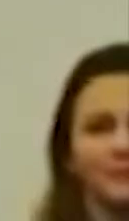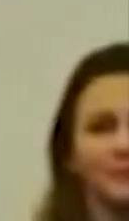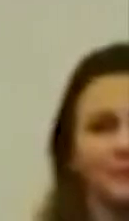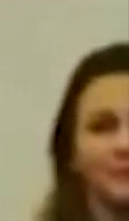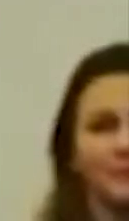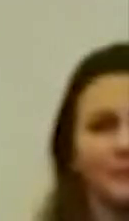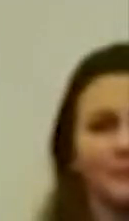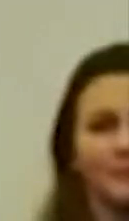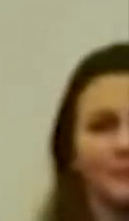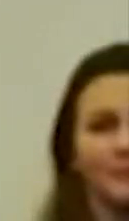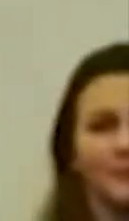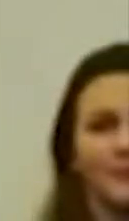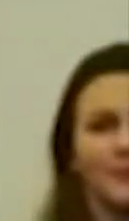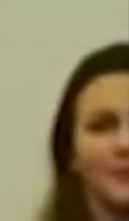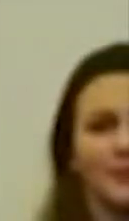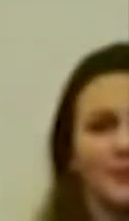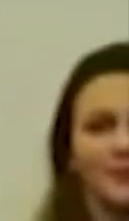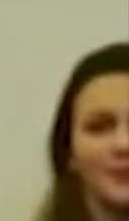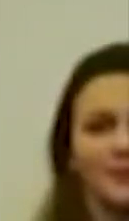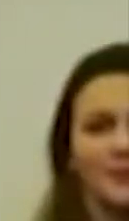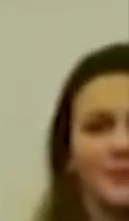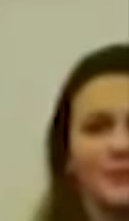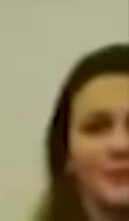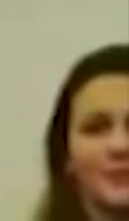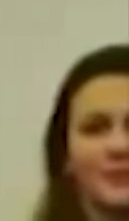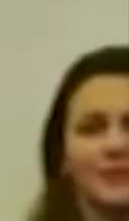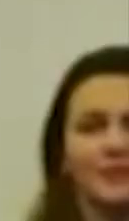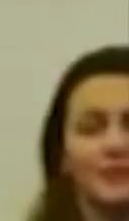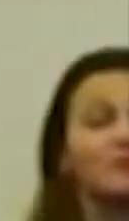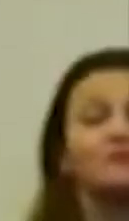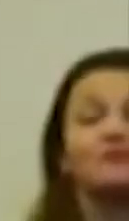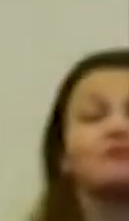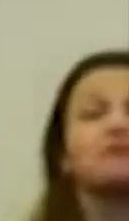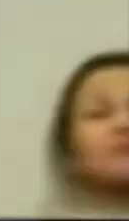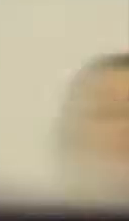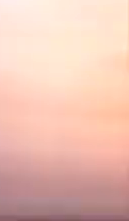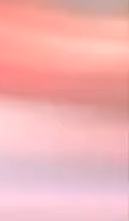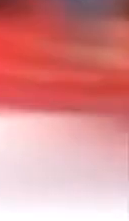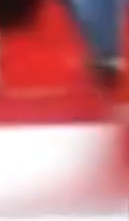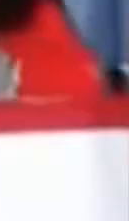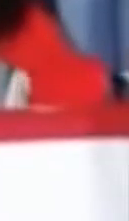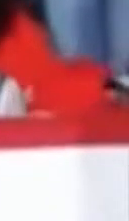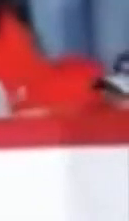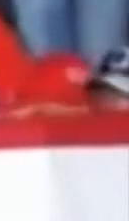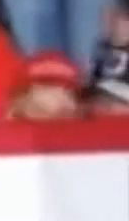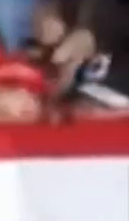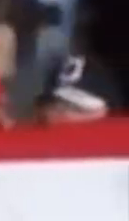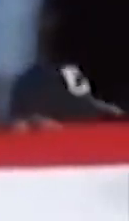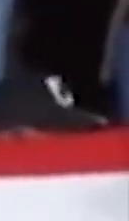democrático laborista y simone tevez del movimiento de la democracia brasileña entre otros el